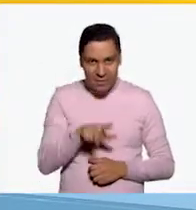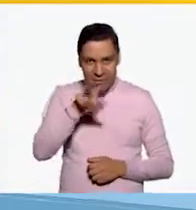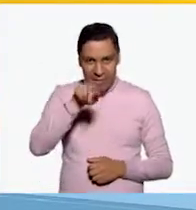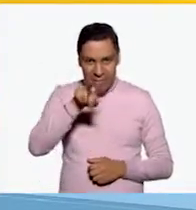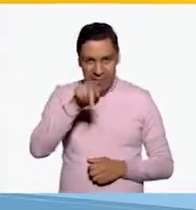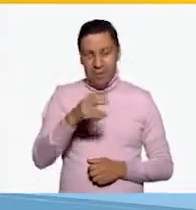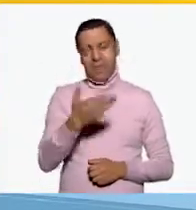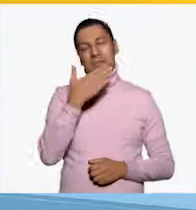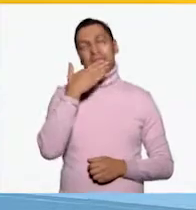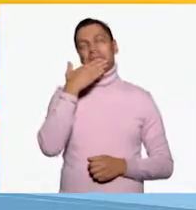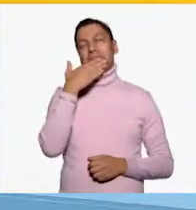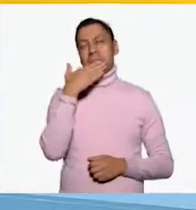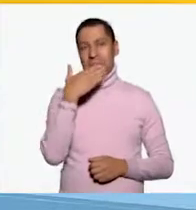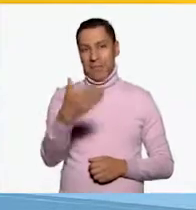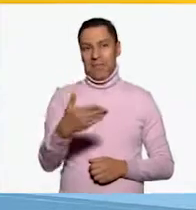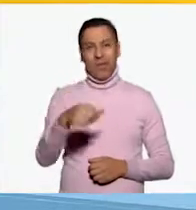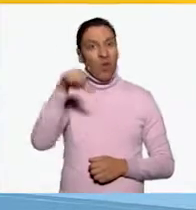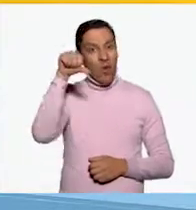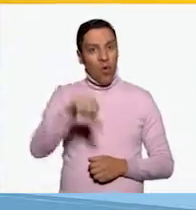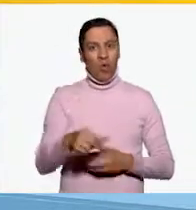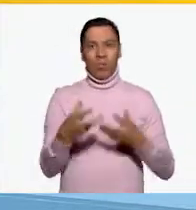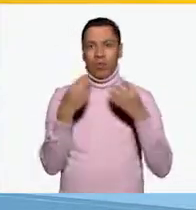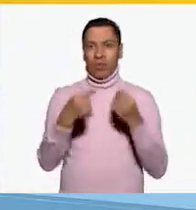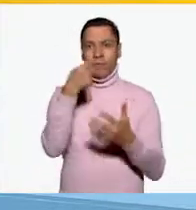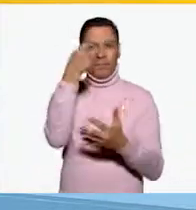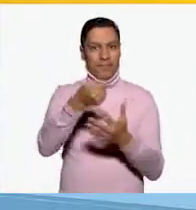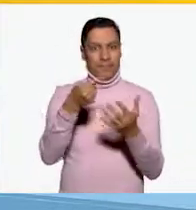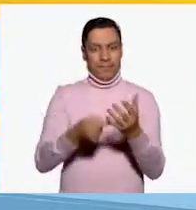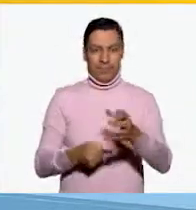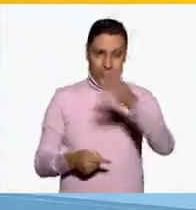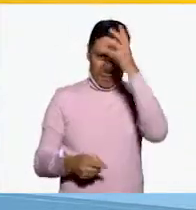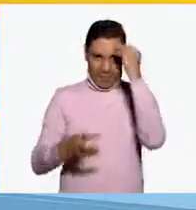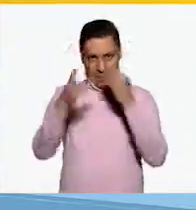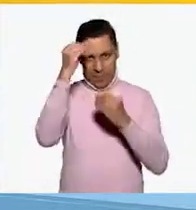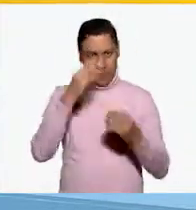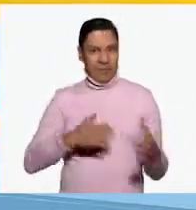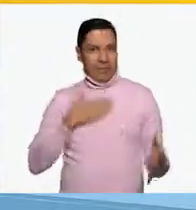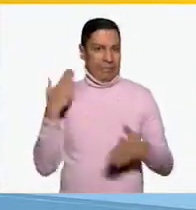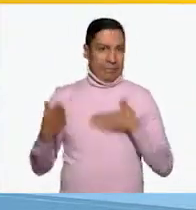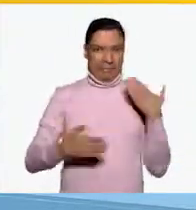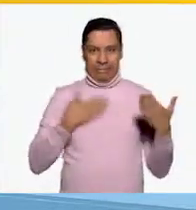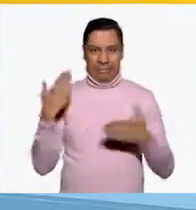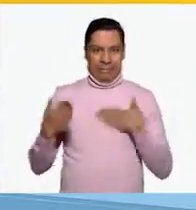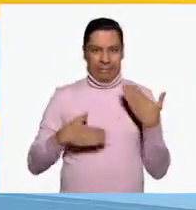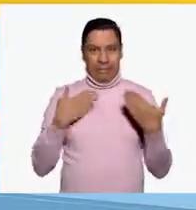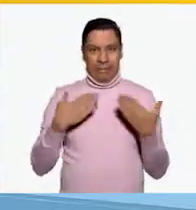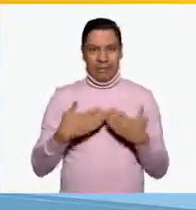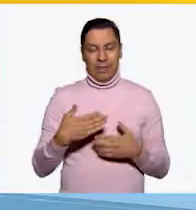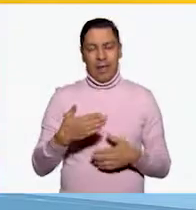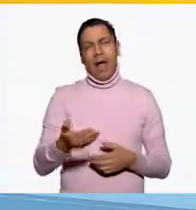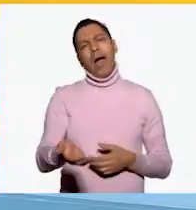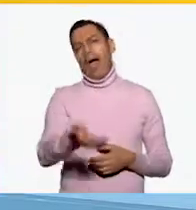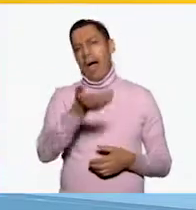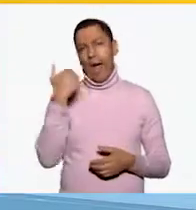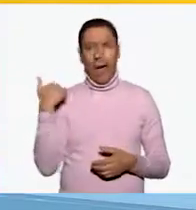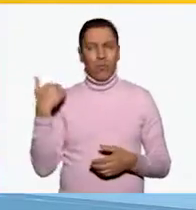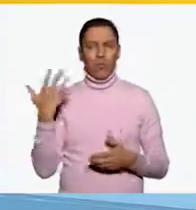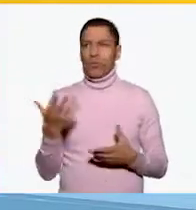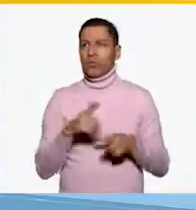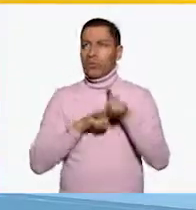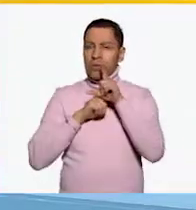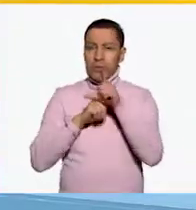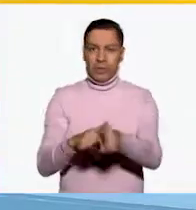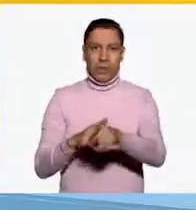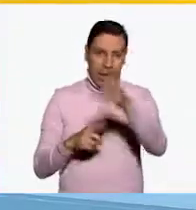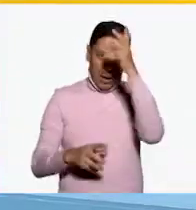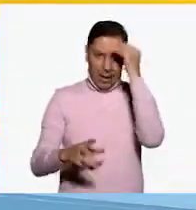un programa con muchísimas cosas que aprender y muy divertido. Vamos a hacer un recorrido por un tema que estaremos